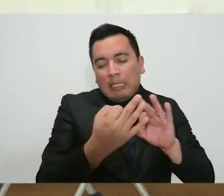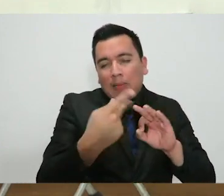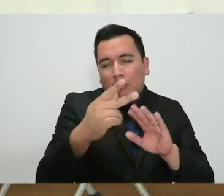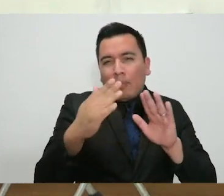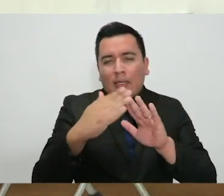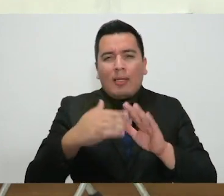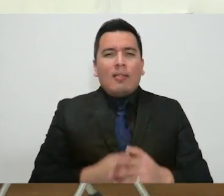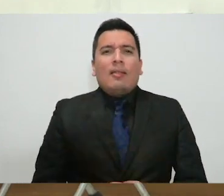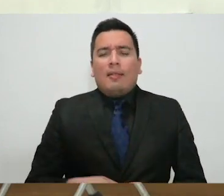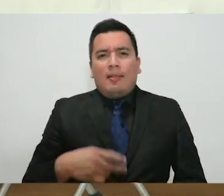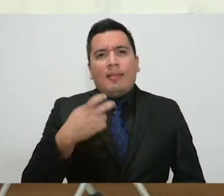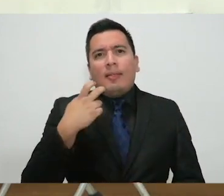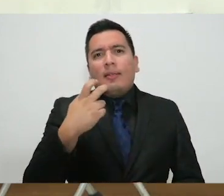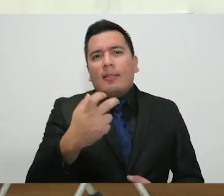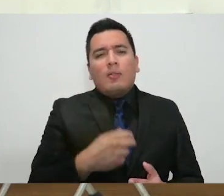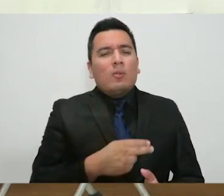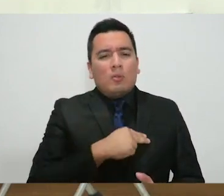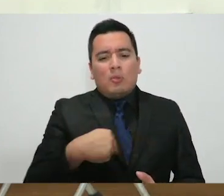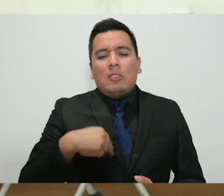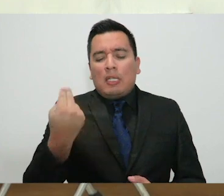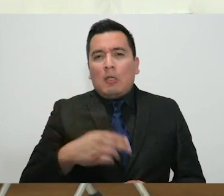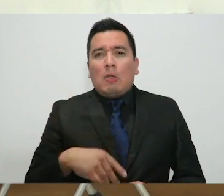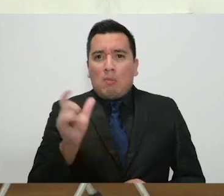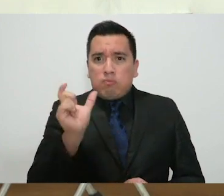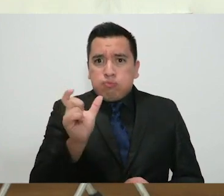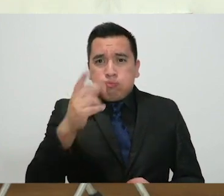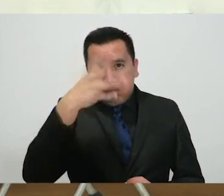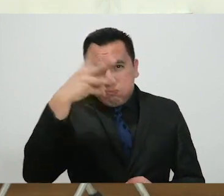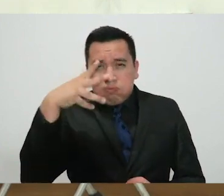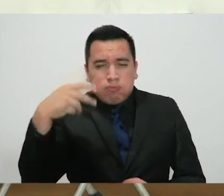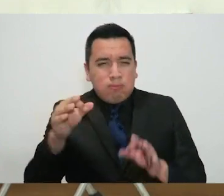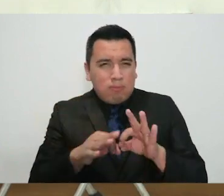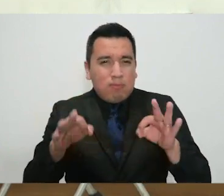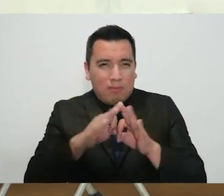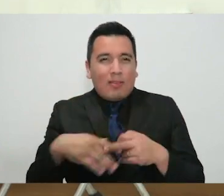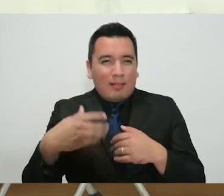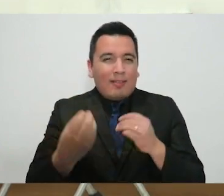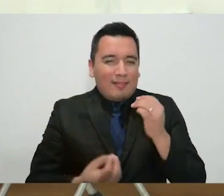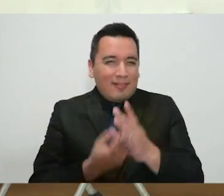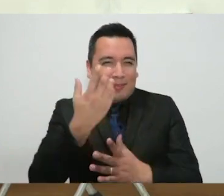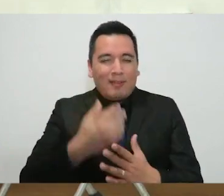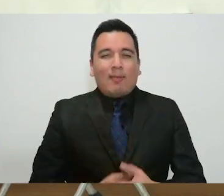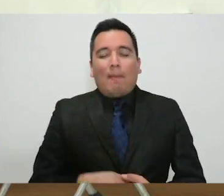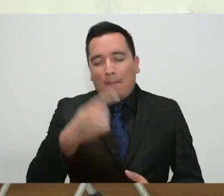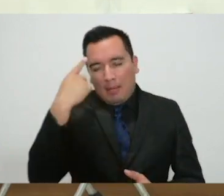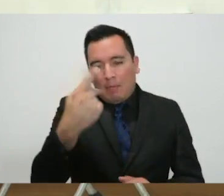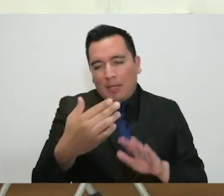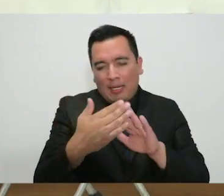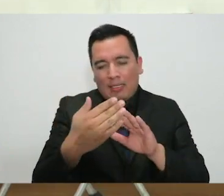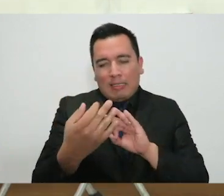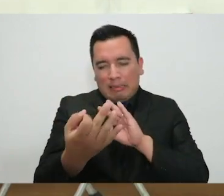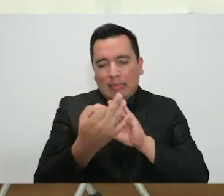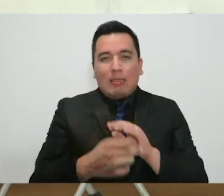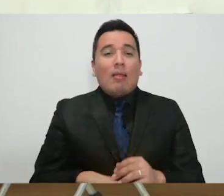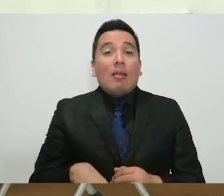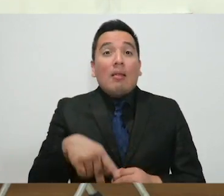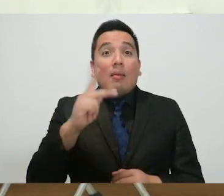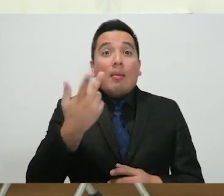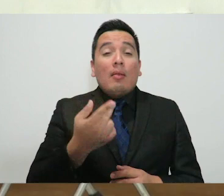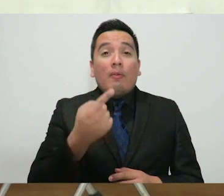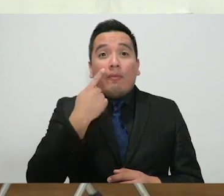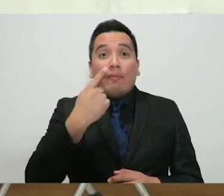de nuestro domicilio. Por eso es que hay que tener actualizada nuestra credencial para votar, para ir a votar cerquita donde nos toca,